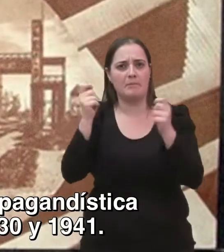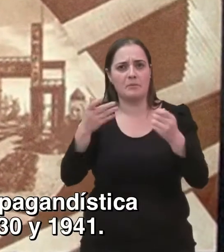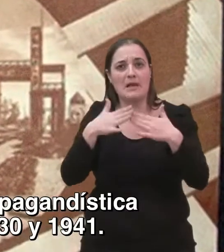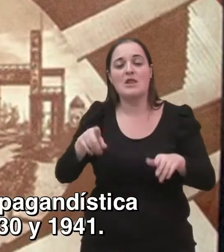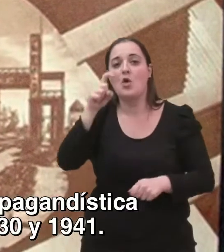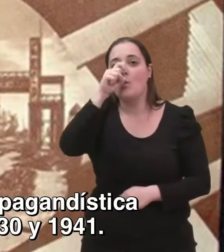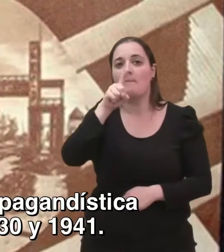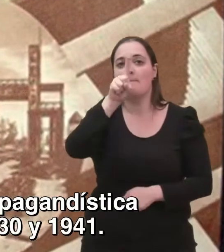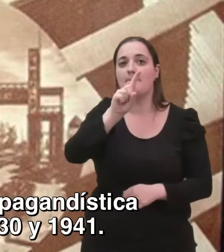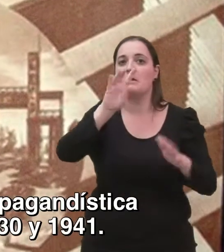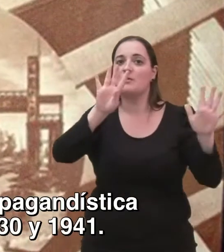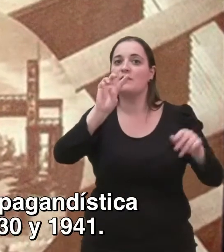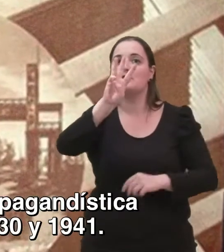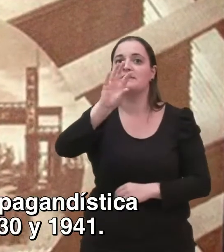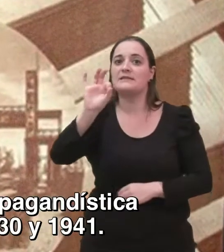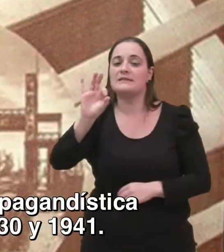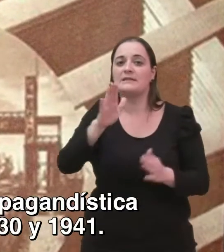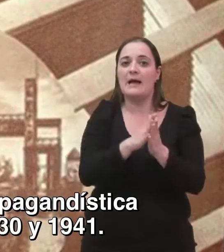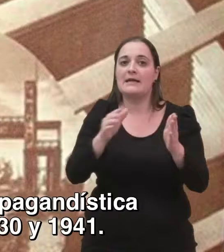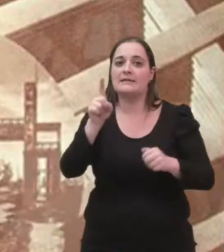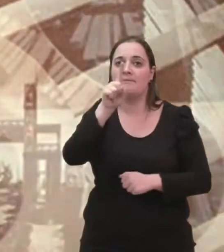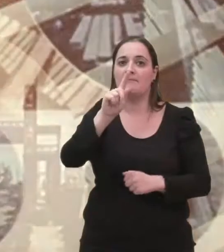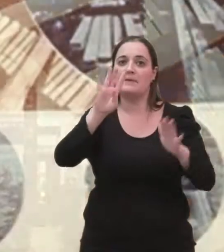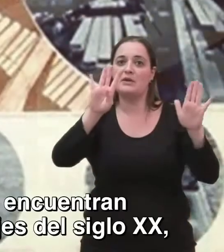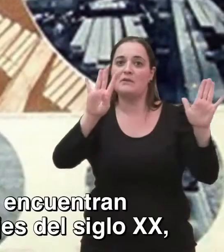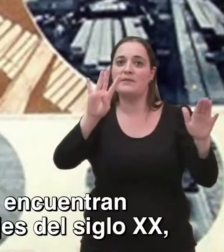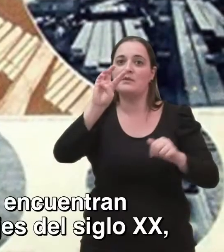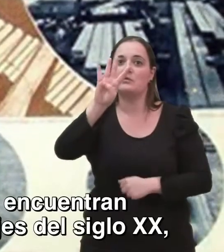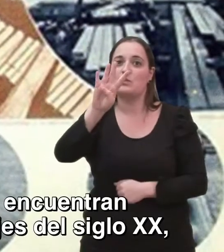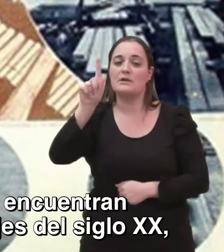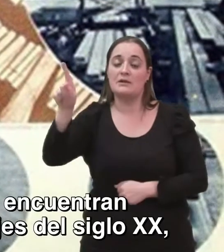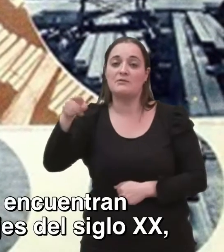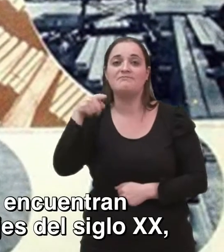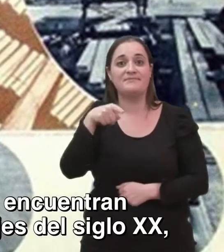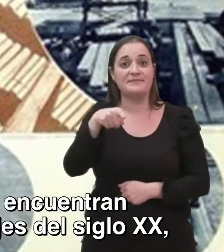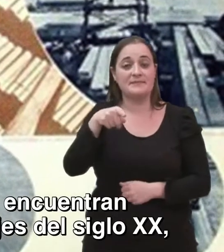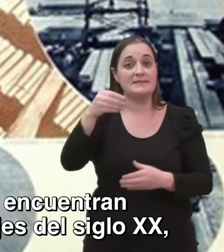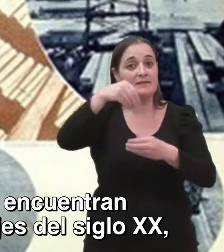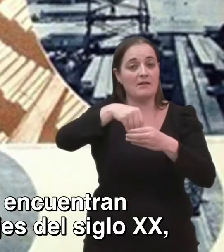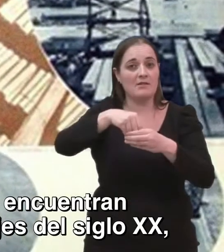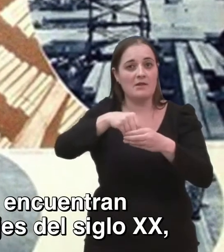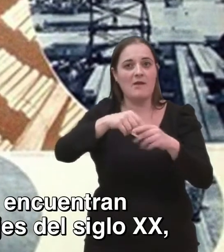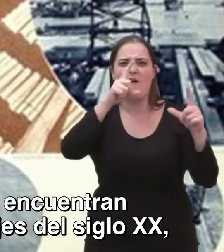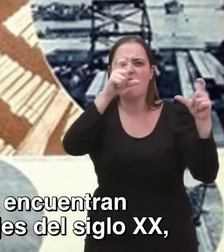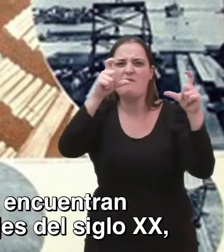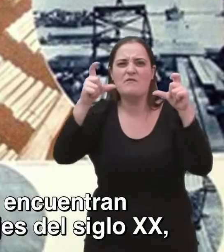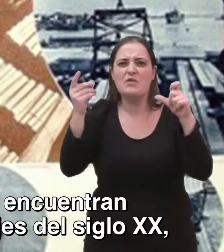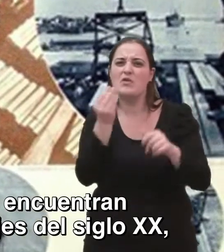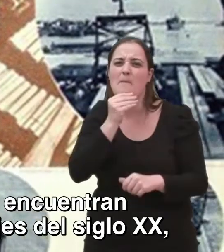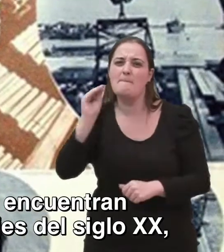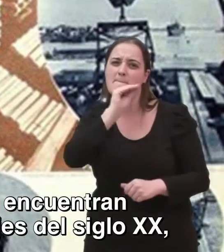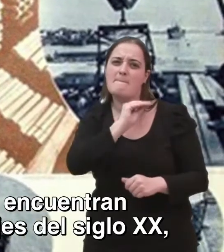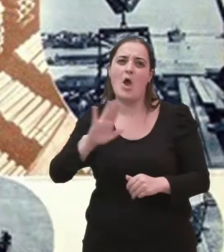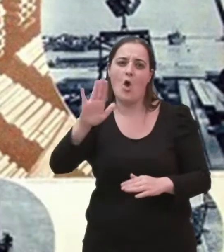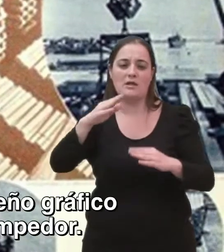entre 1930 y 1941. Sin duda, en ella se encuentran los mejores fotomontajes del